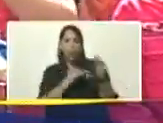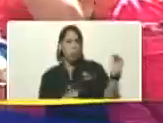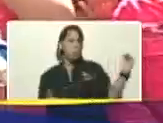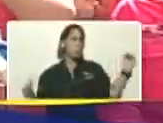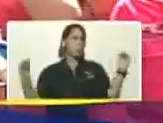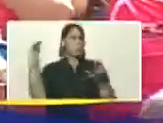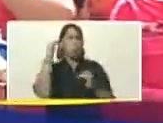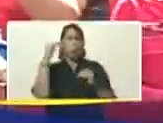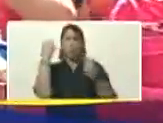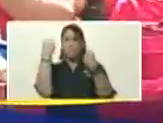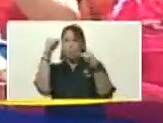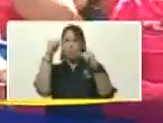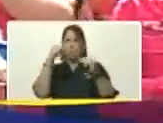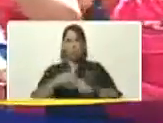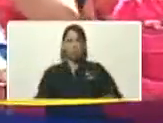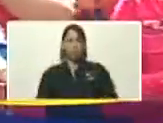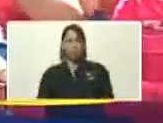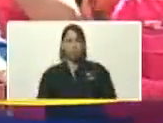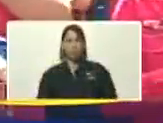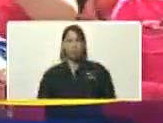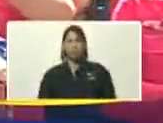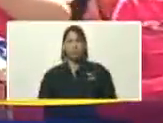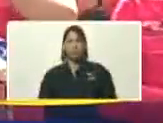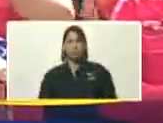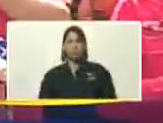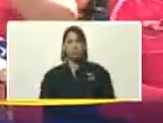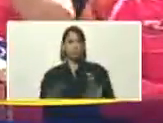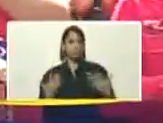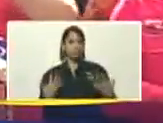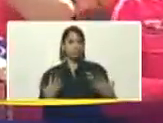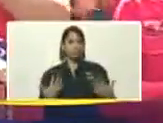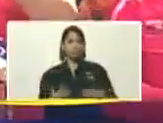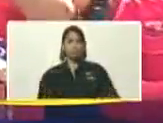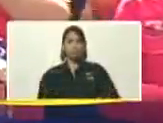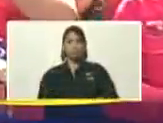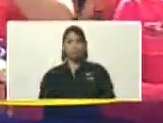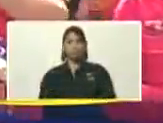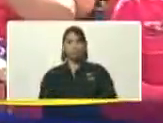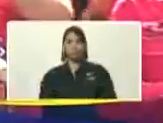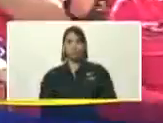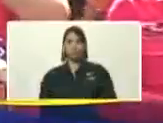más alto nivel, más temprano que tarde.